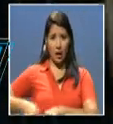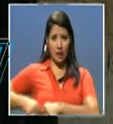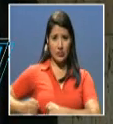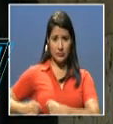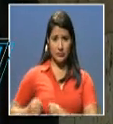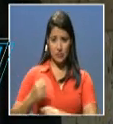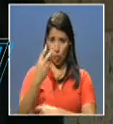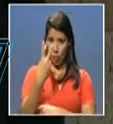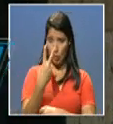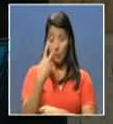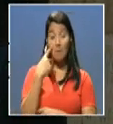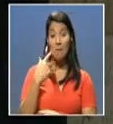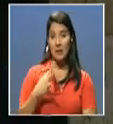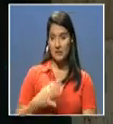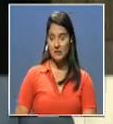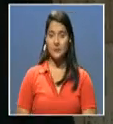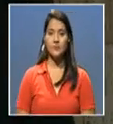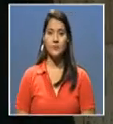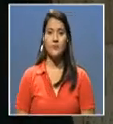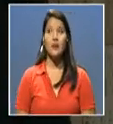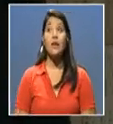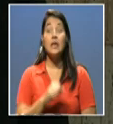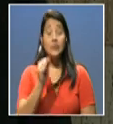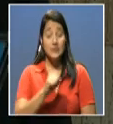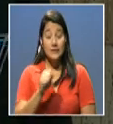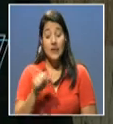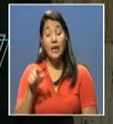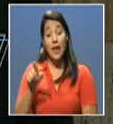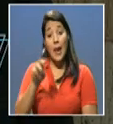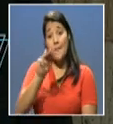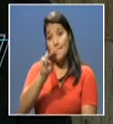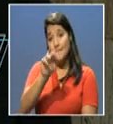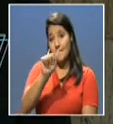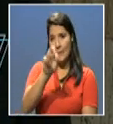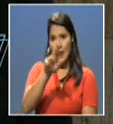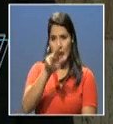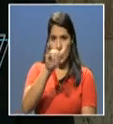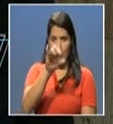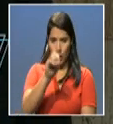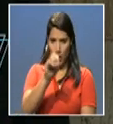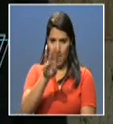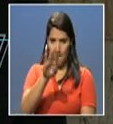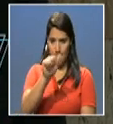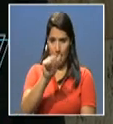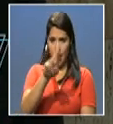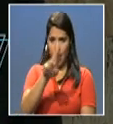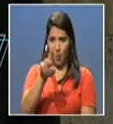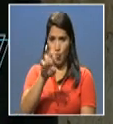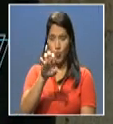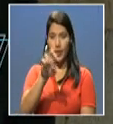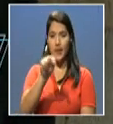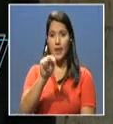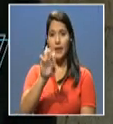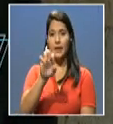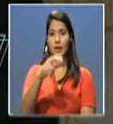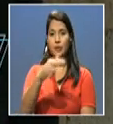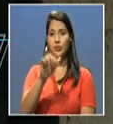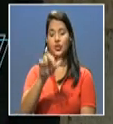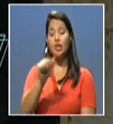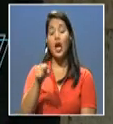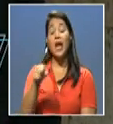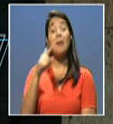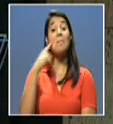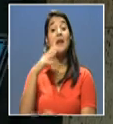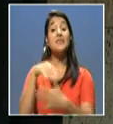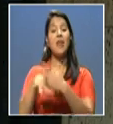costillas. Sufrió una caída donde estaba recluido, ha sido atendido por